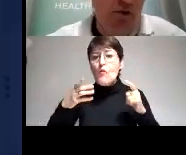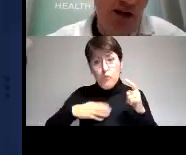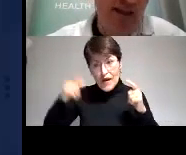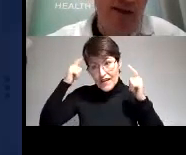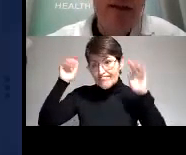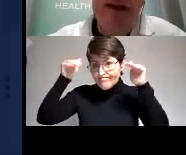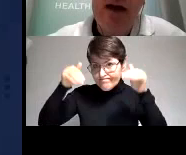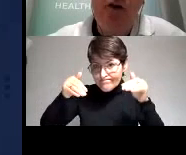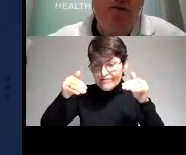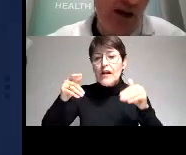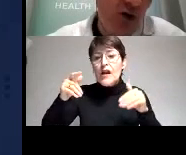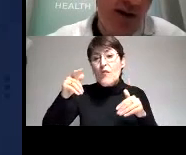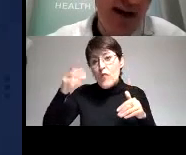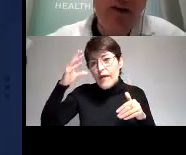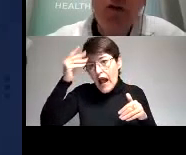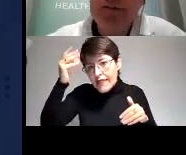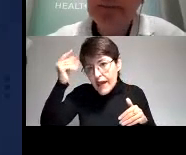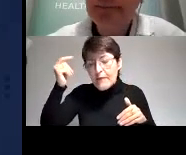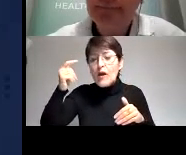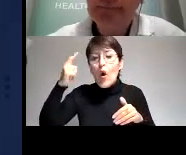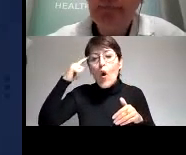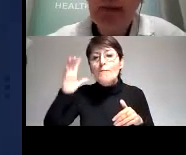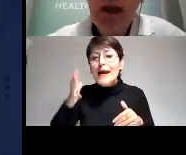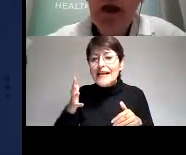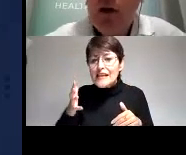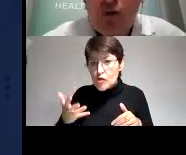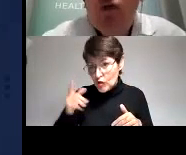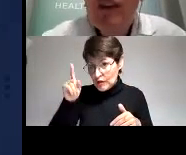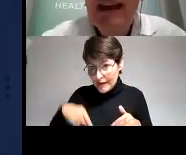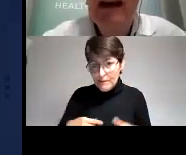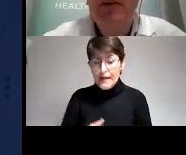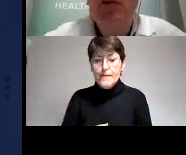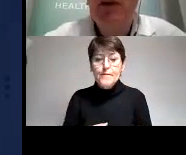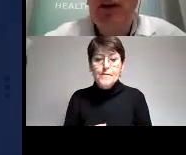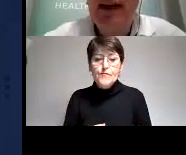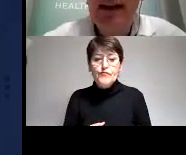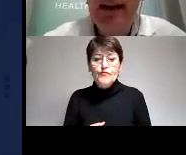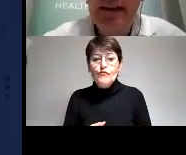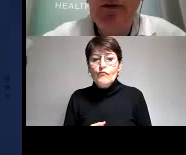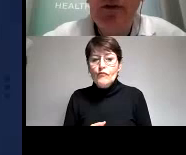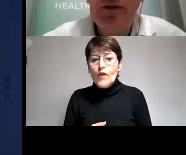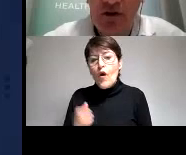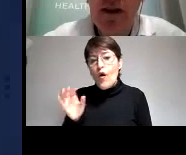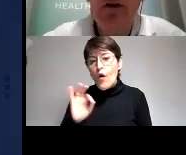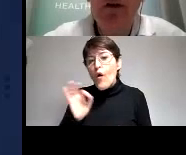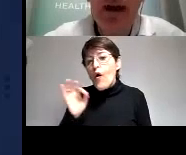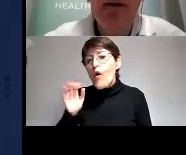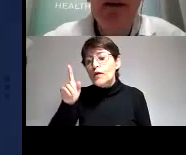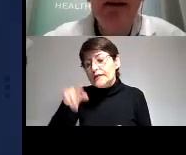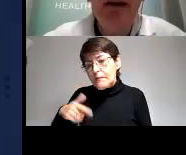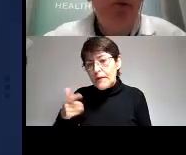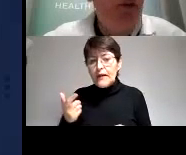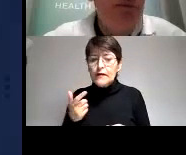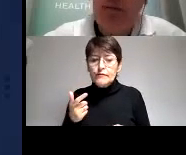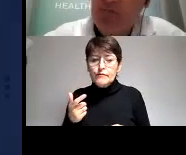neurodegenerativos como la demencia o como por ejemplo el Parkinson, o incluso sin llegar al proceso neurodegenerativo crónico